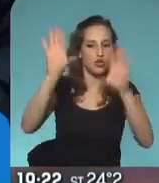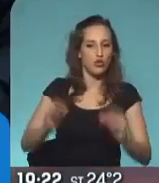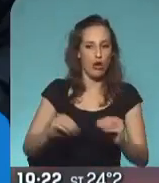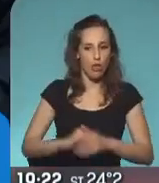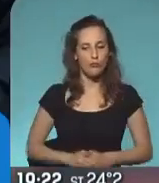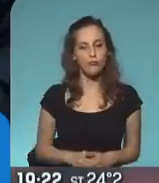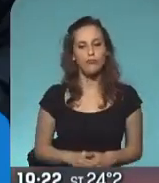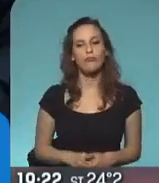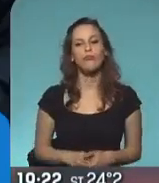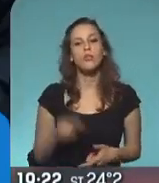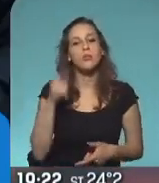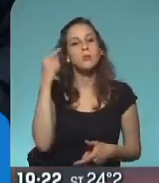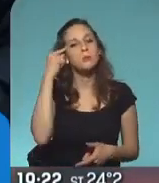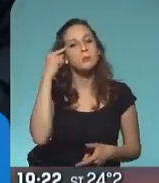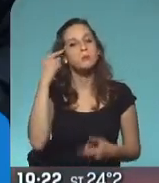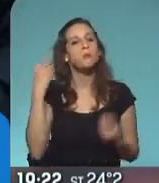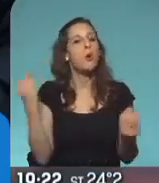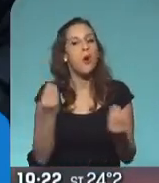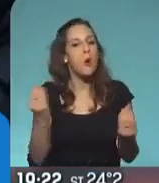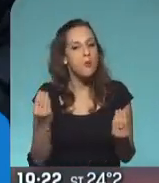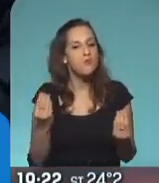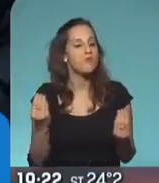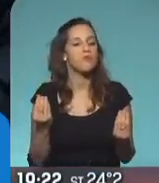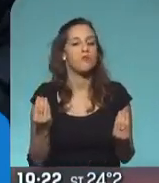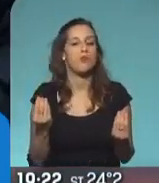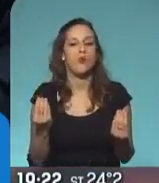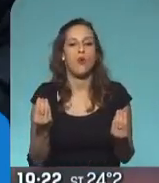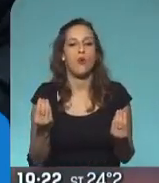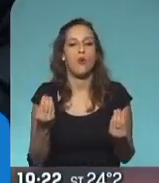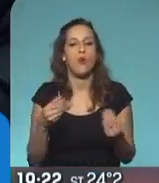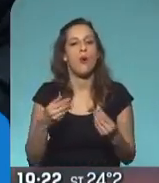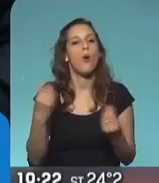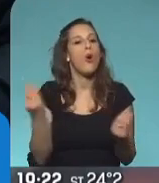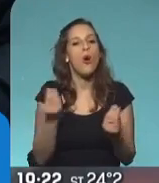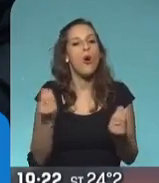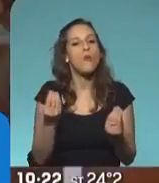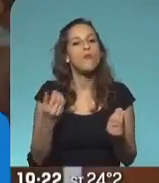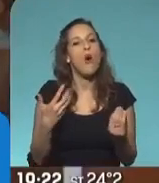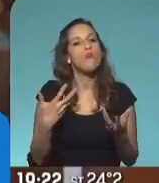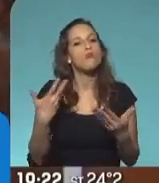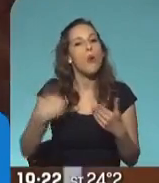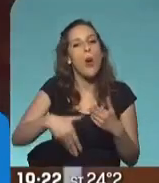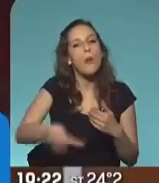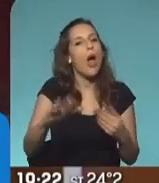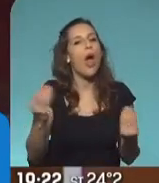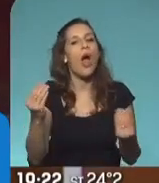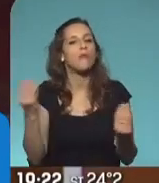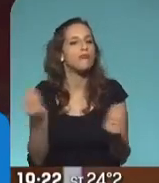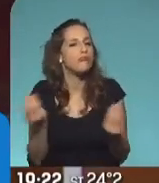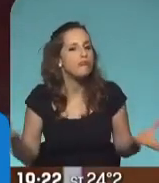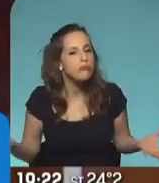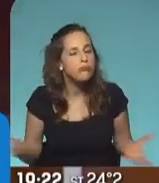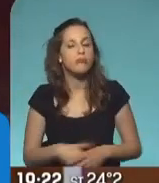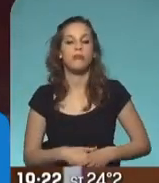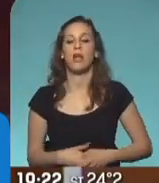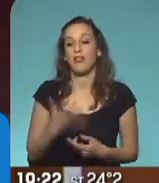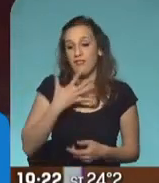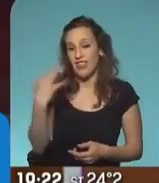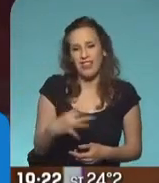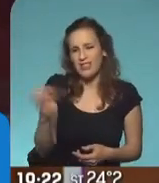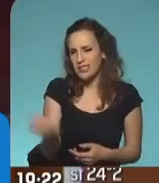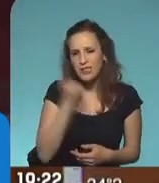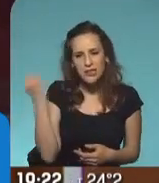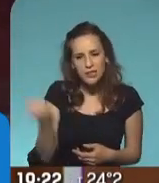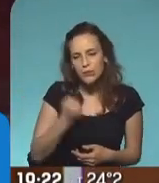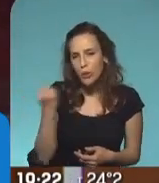expectativa para ustedes, para el partido, para esta coalición que se ha armado, poder hacer con España? Bueno, es muy importante porque, como decía,